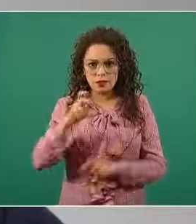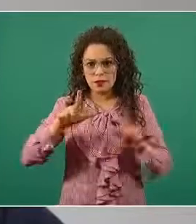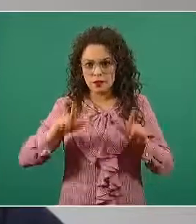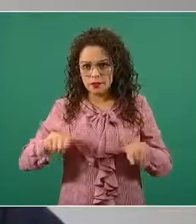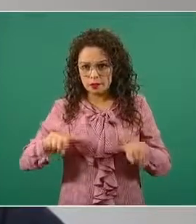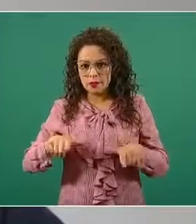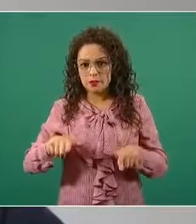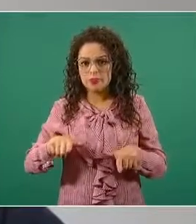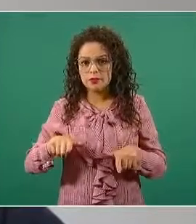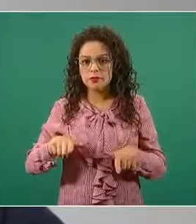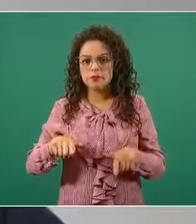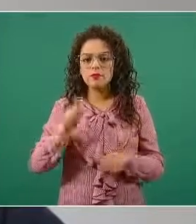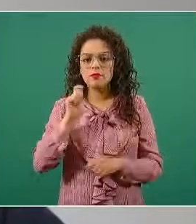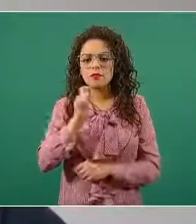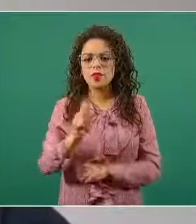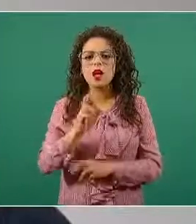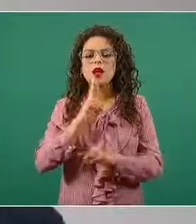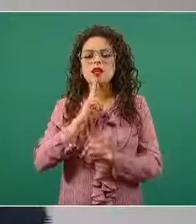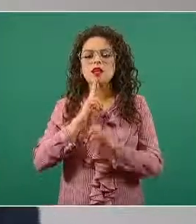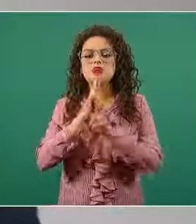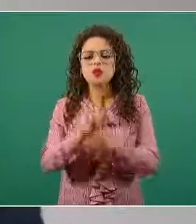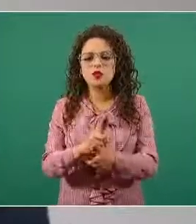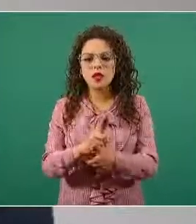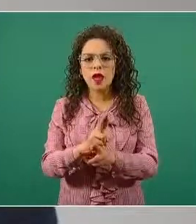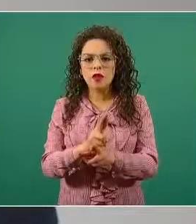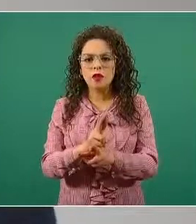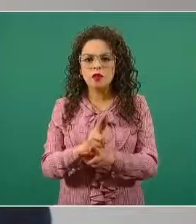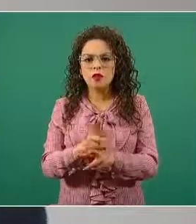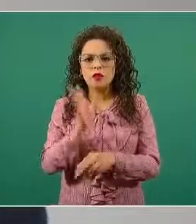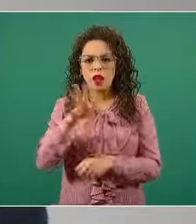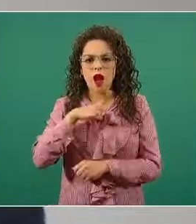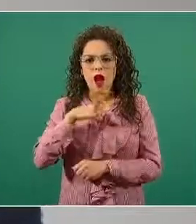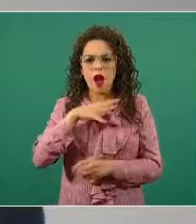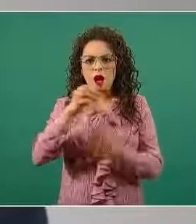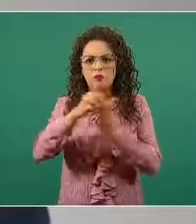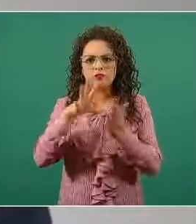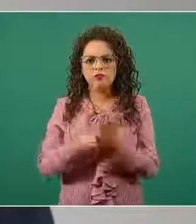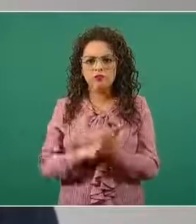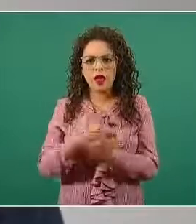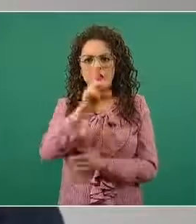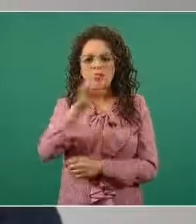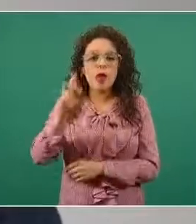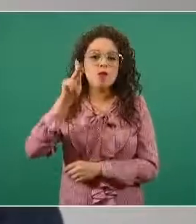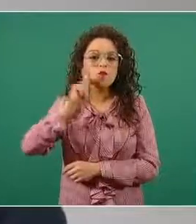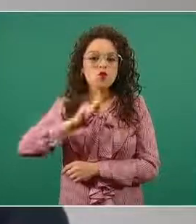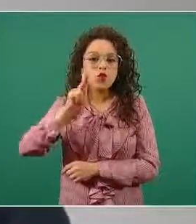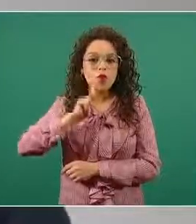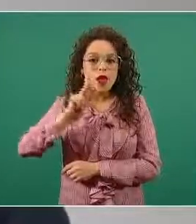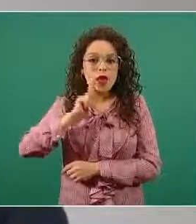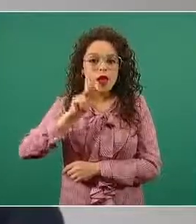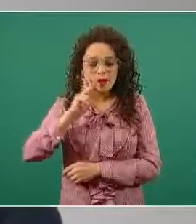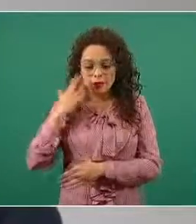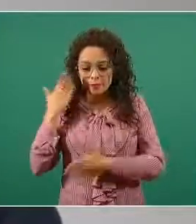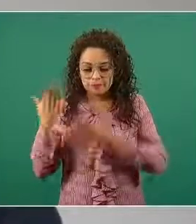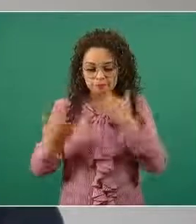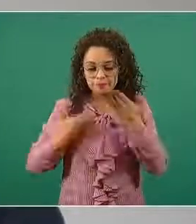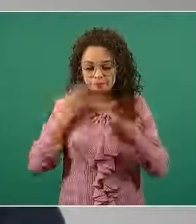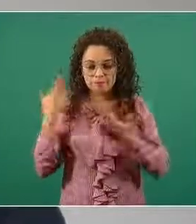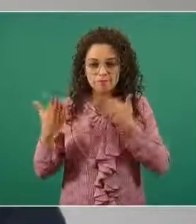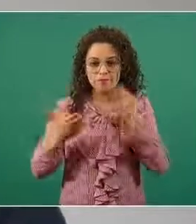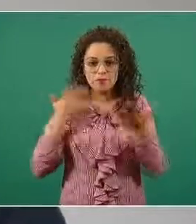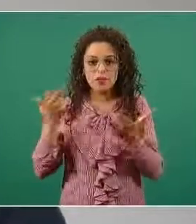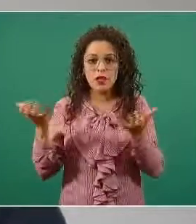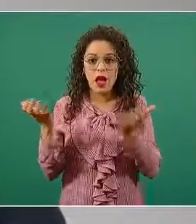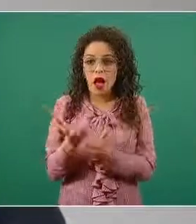los resultados que en su momento se obtuvieron de primeros ensayos, de estas fases de ensayos clínicos que se llevaron a